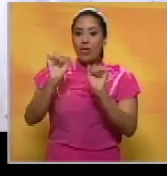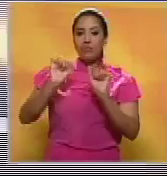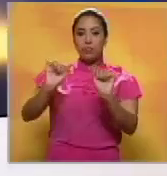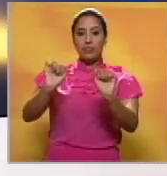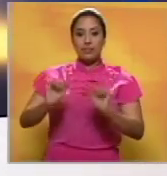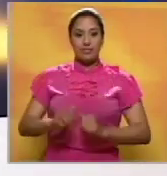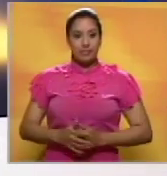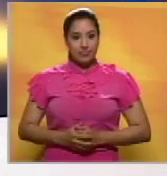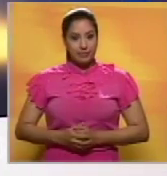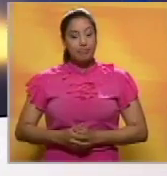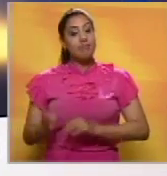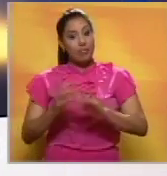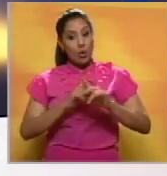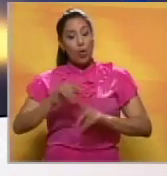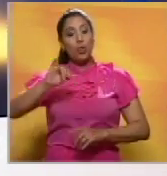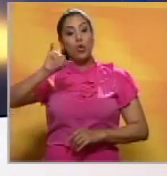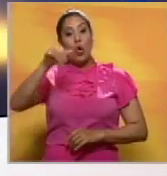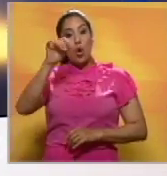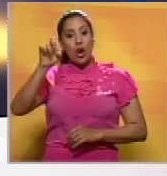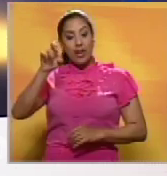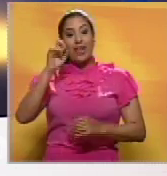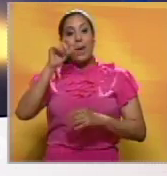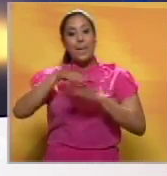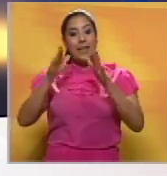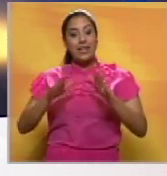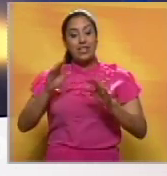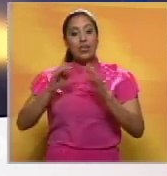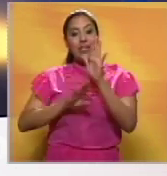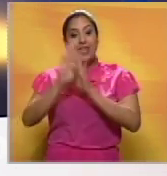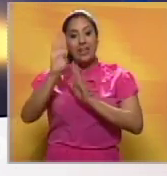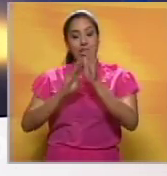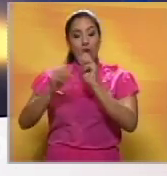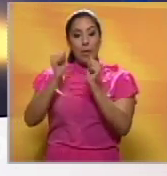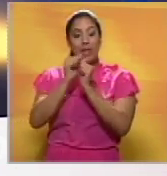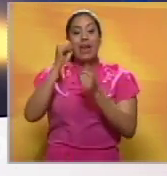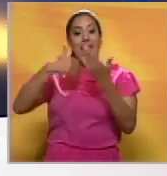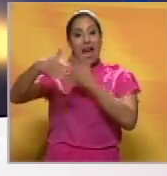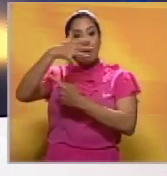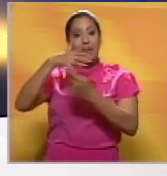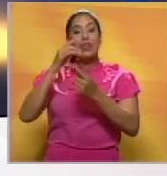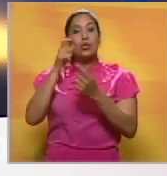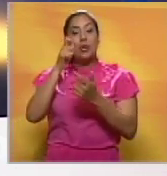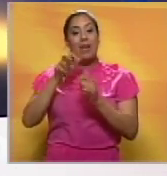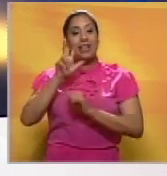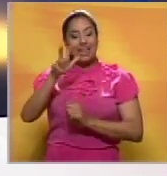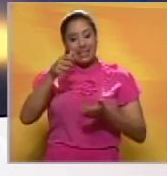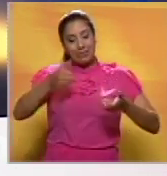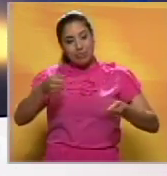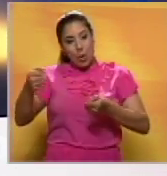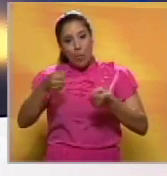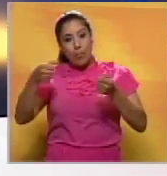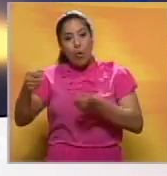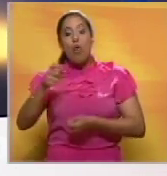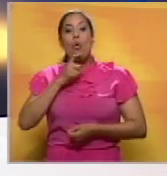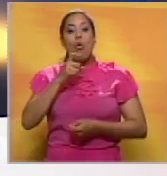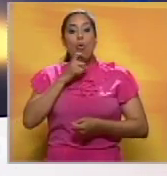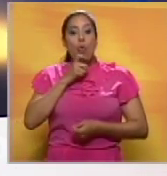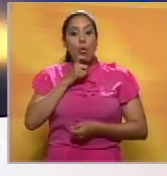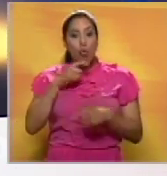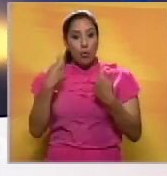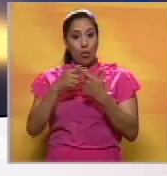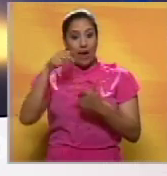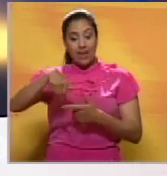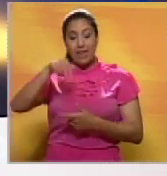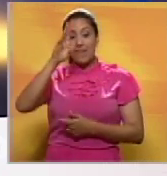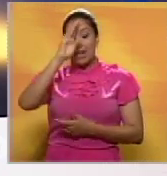pasarles. Jorge Arreaza, ministro de Desarrollo Minero Ecológico, supervisó el traslado del tercer cargamento de oro a las bóvedas del Banco Central